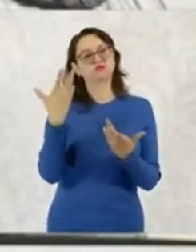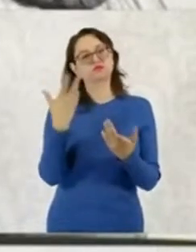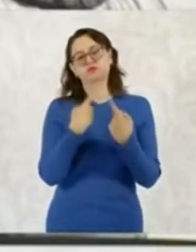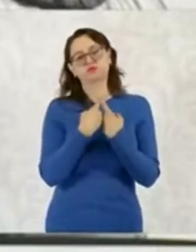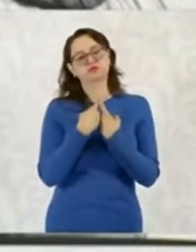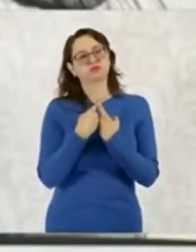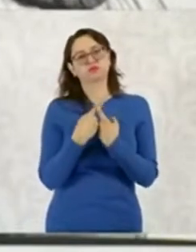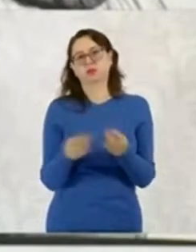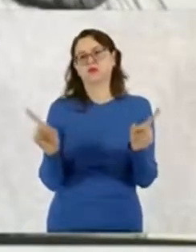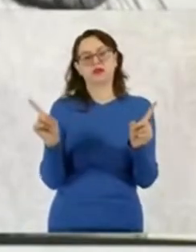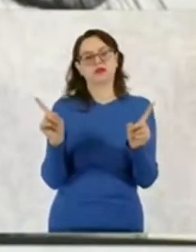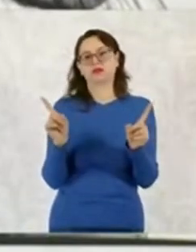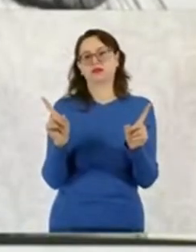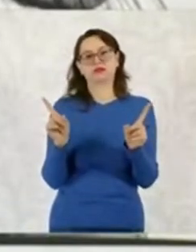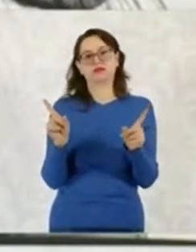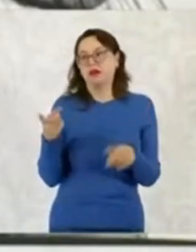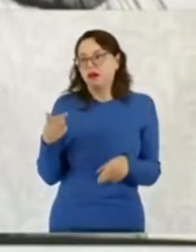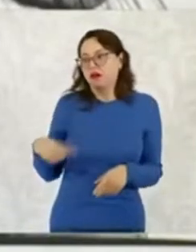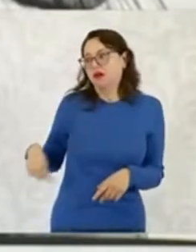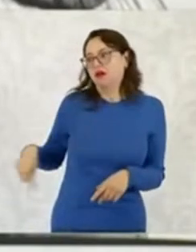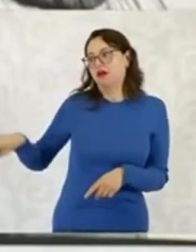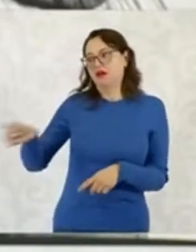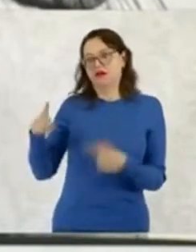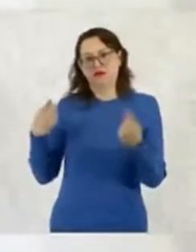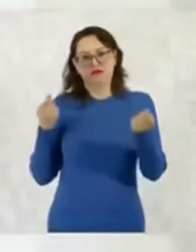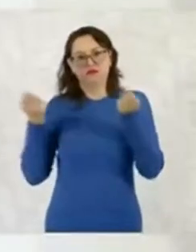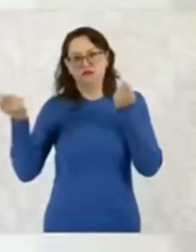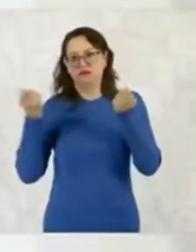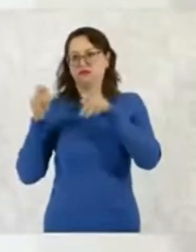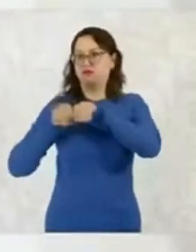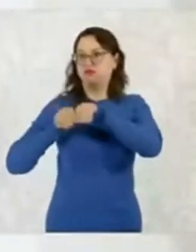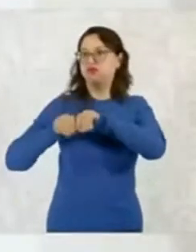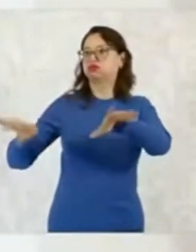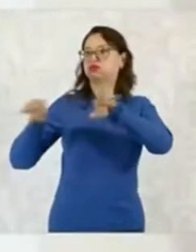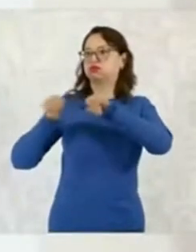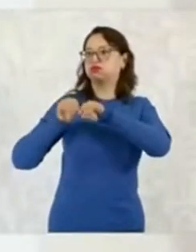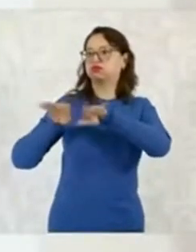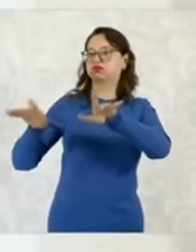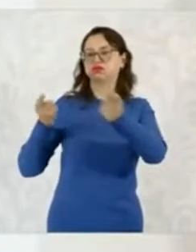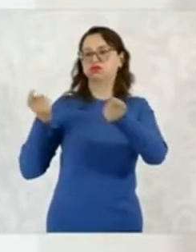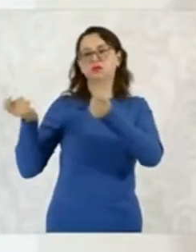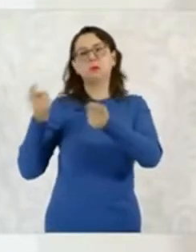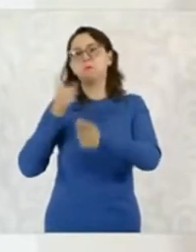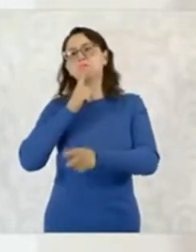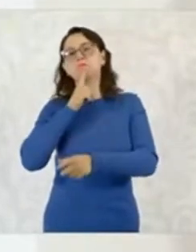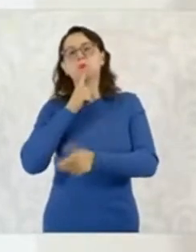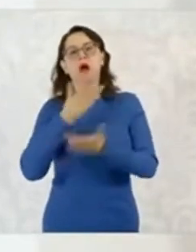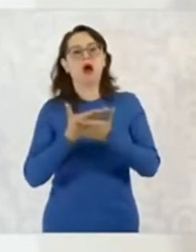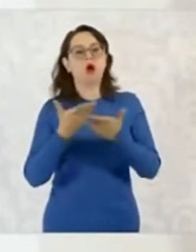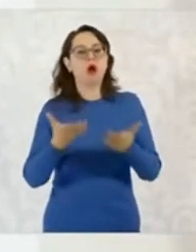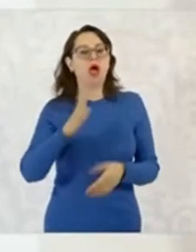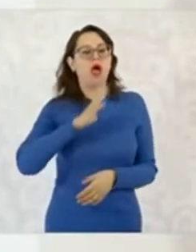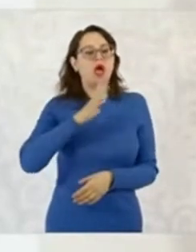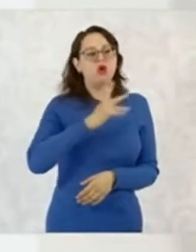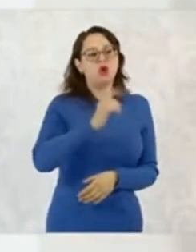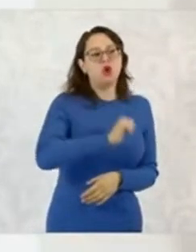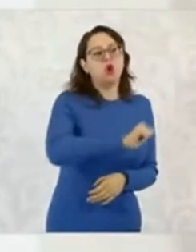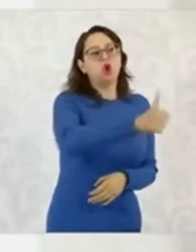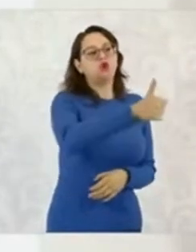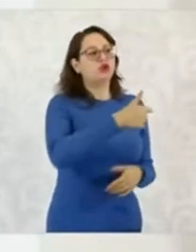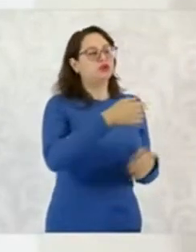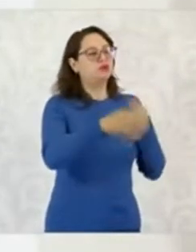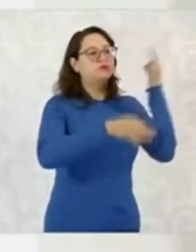medios alternativos que hoy tienen una manera de informar y posicionar de una manera